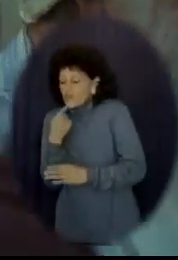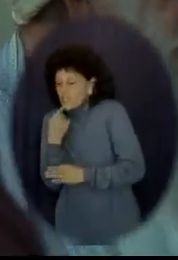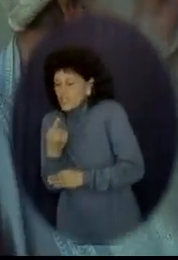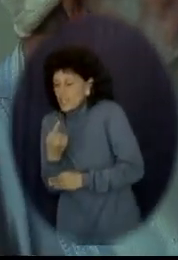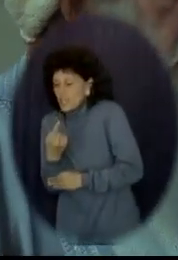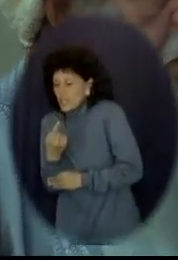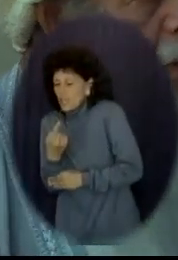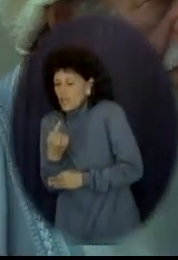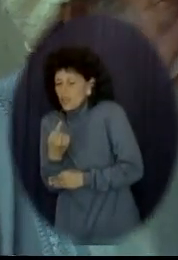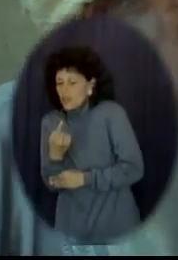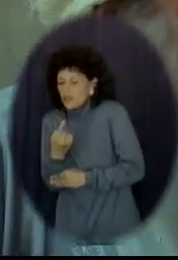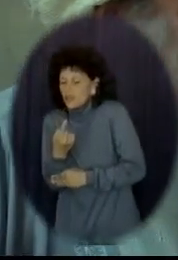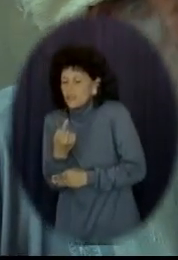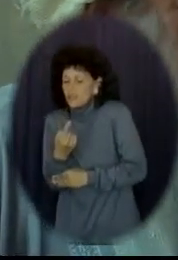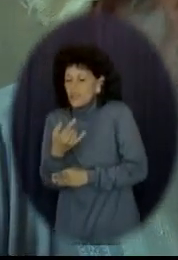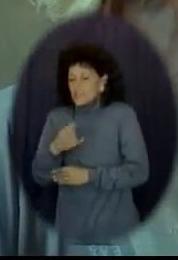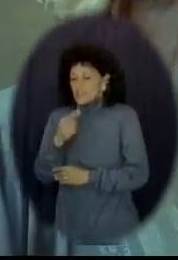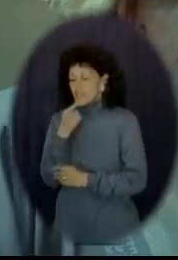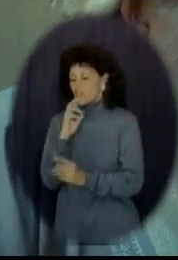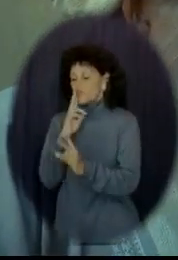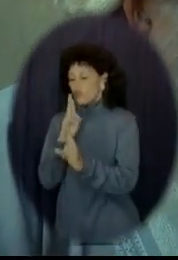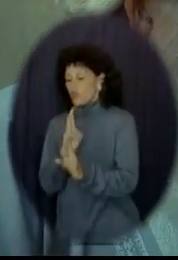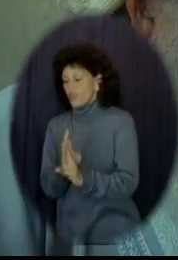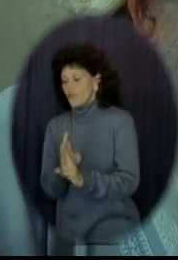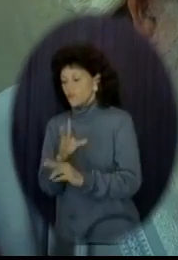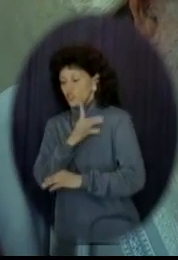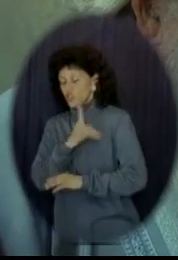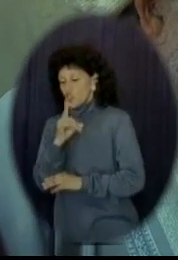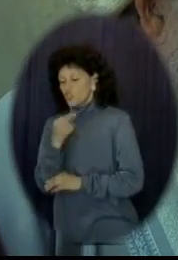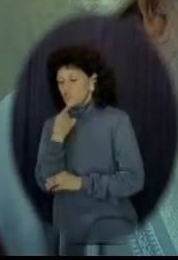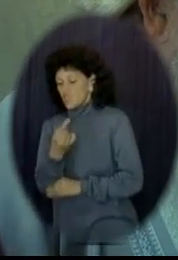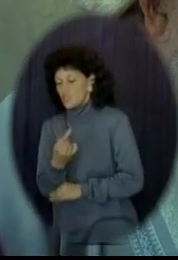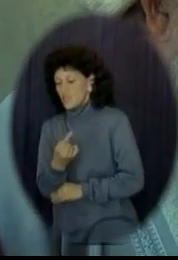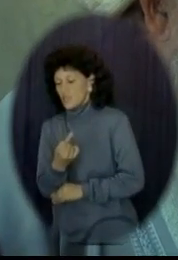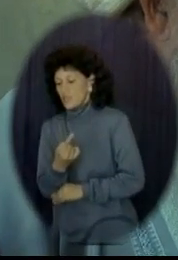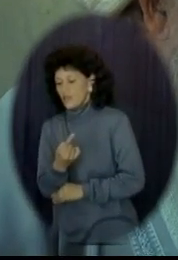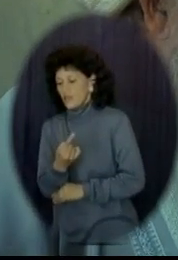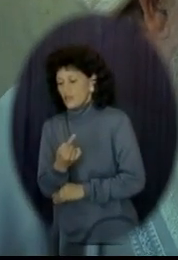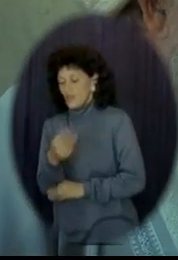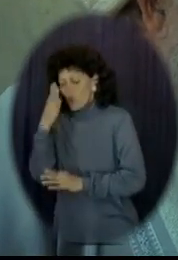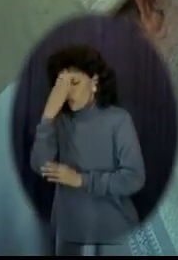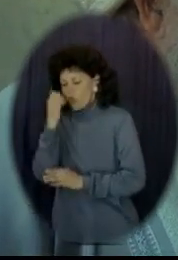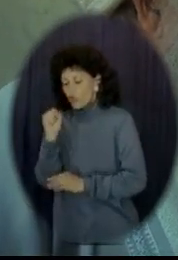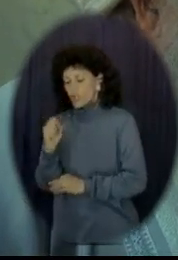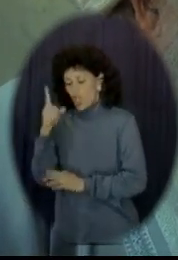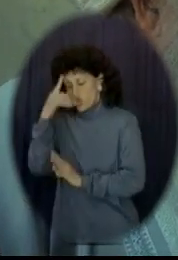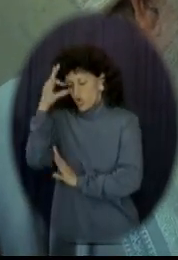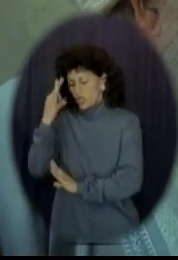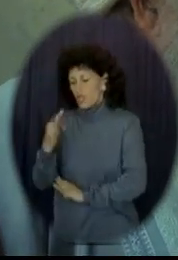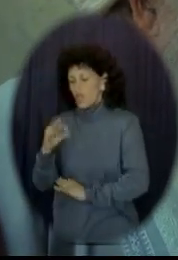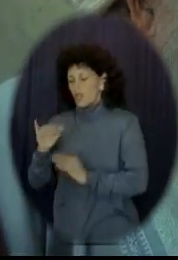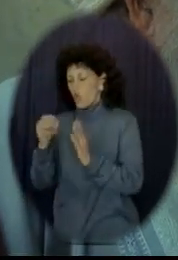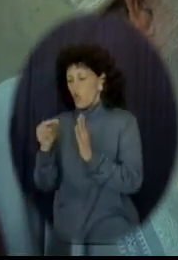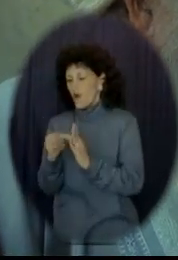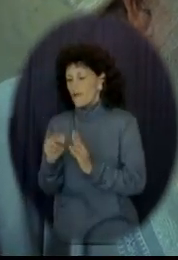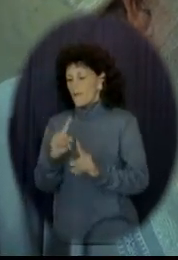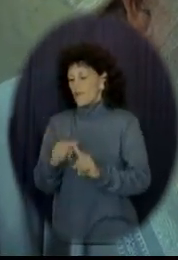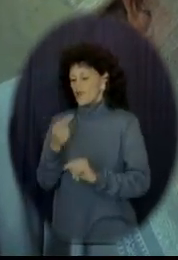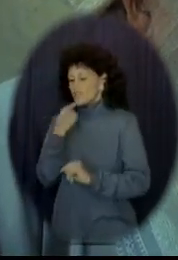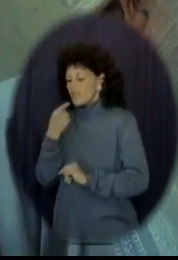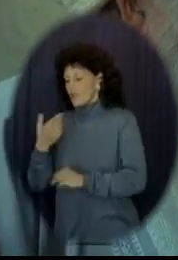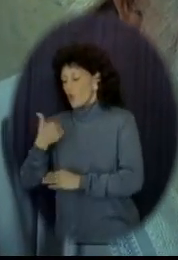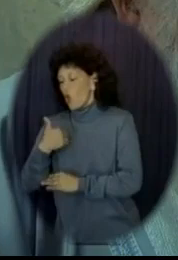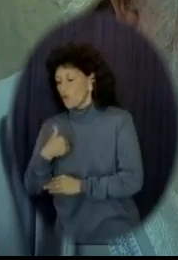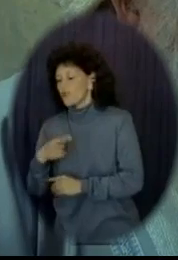¿Qué debemos decir? Si respondemos que Dios lo envió, entonces va a decir, ¿por qué no le creyeron? Pero